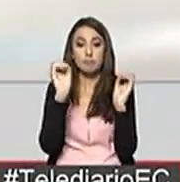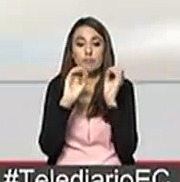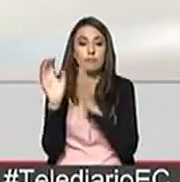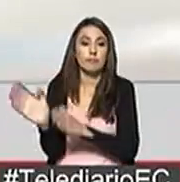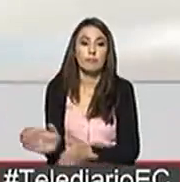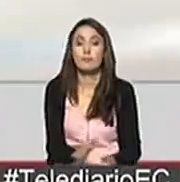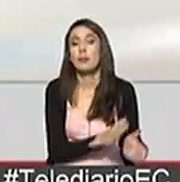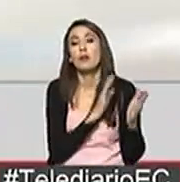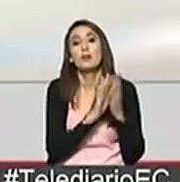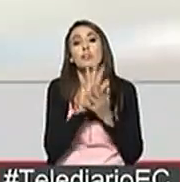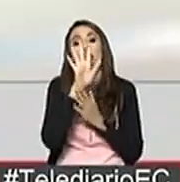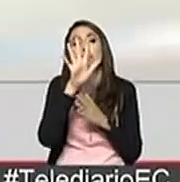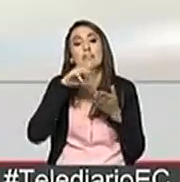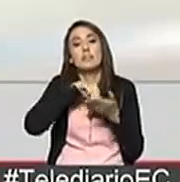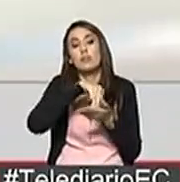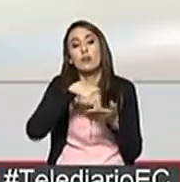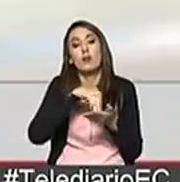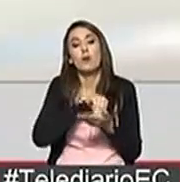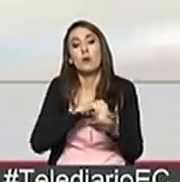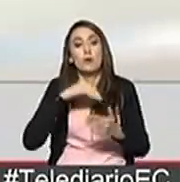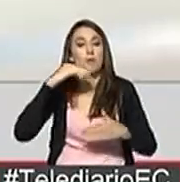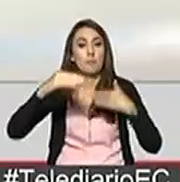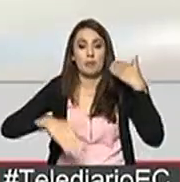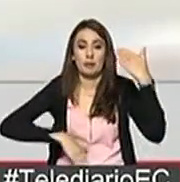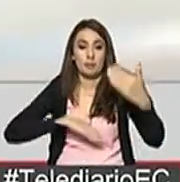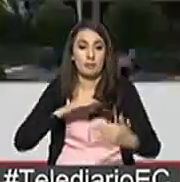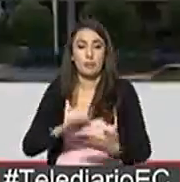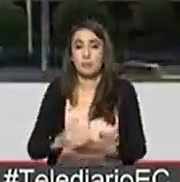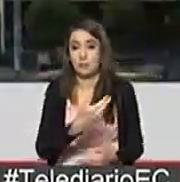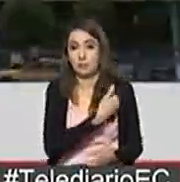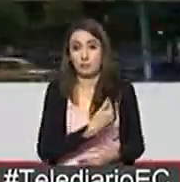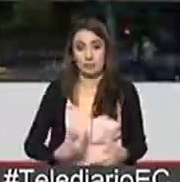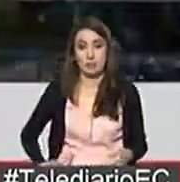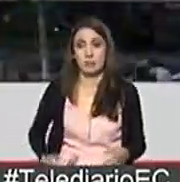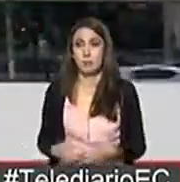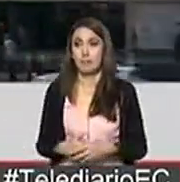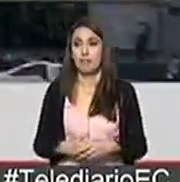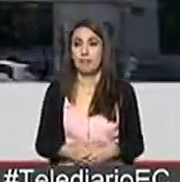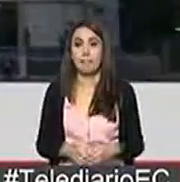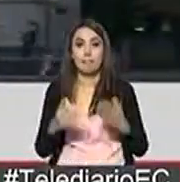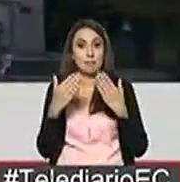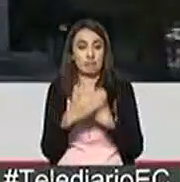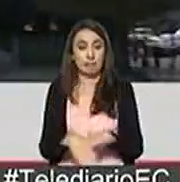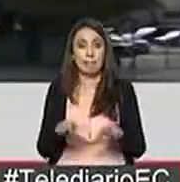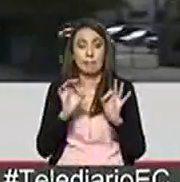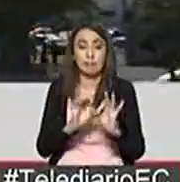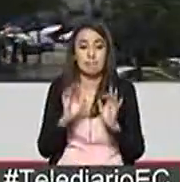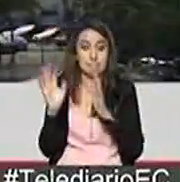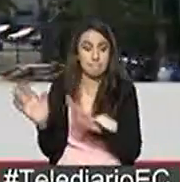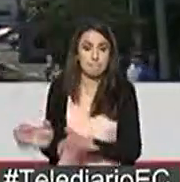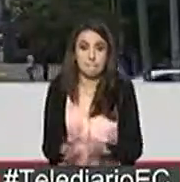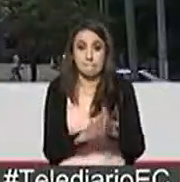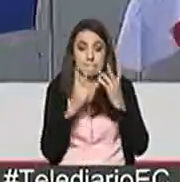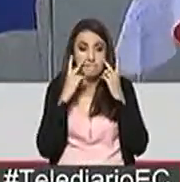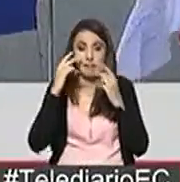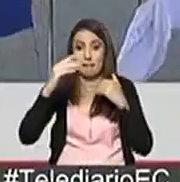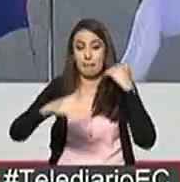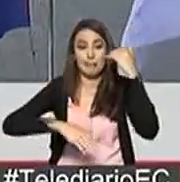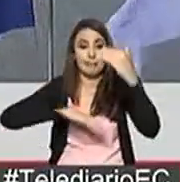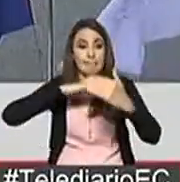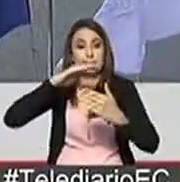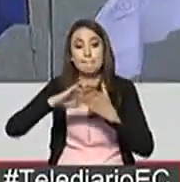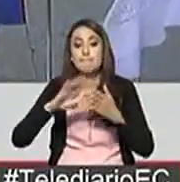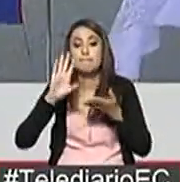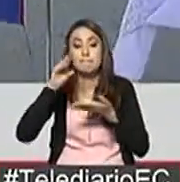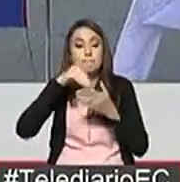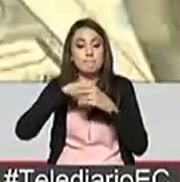por cinco miembros nombrados por el presidente de la República. La idea es recuperar el balance en los activos del Banco Central, que cuenta con